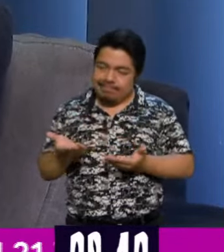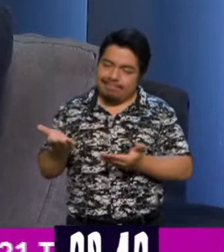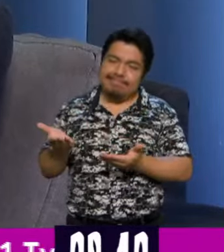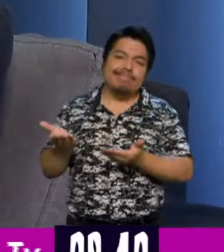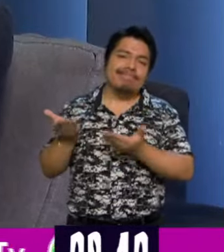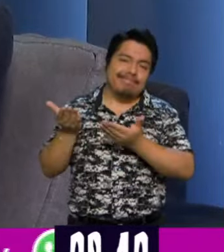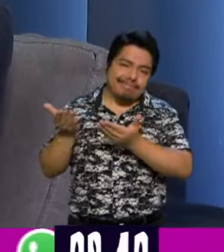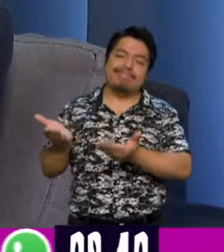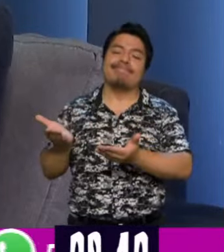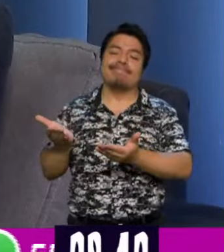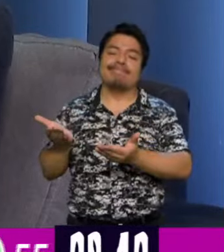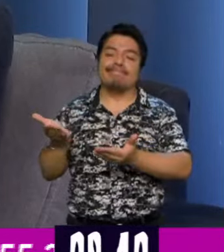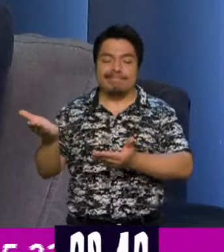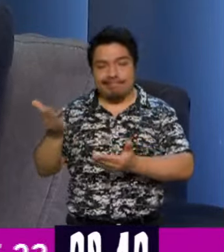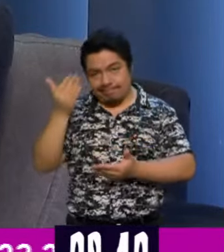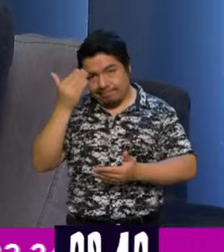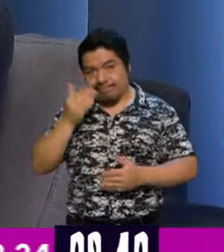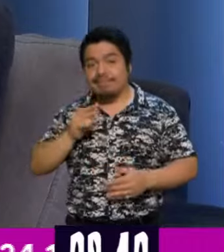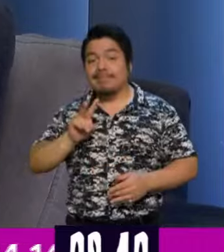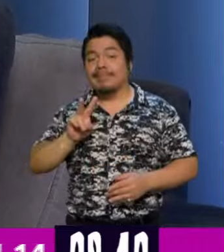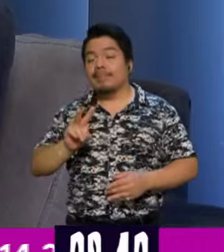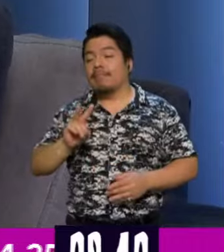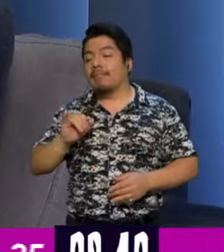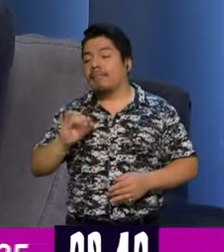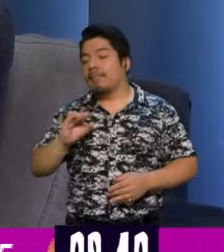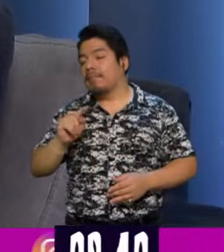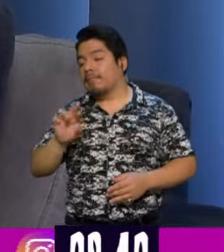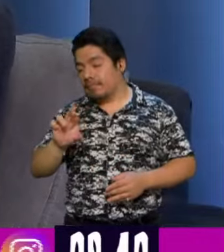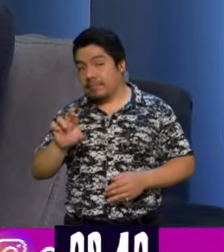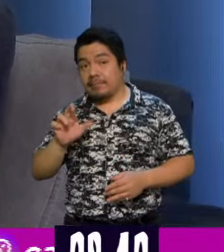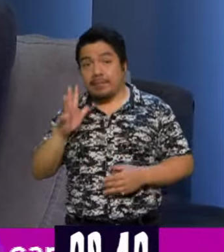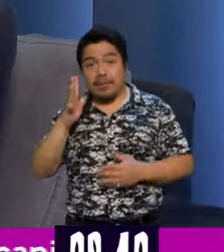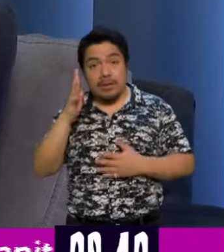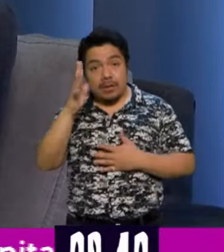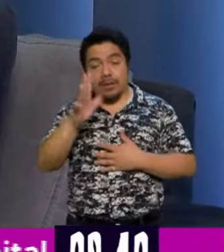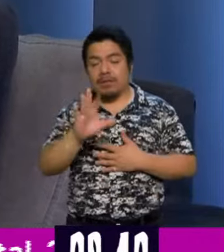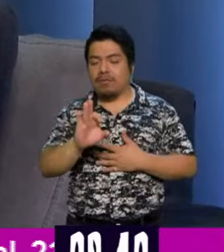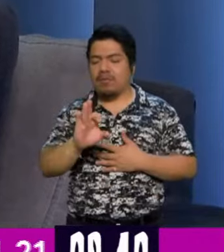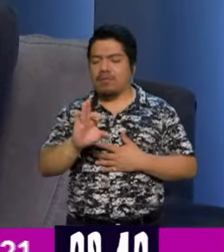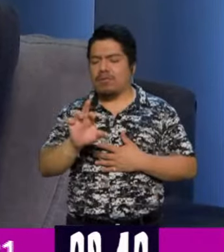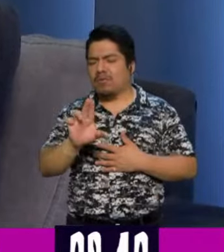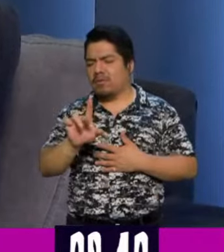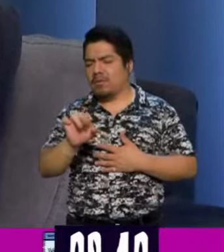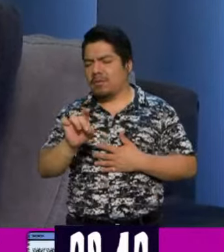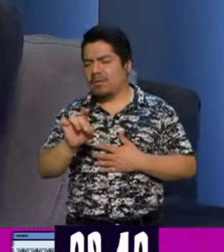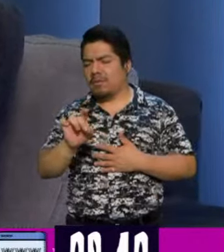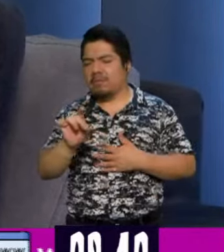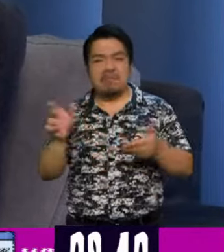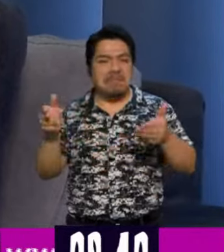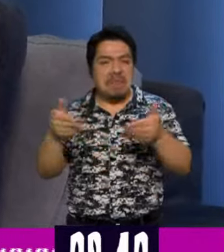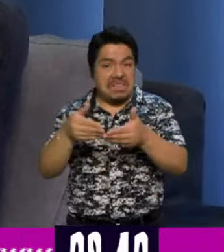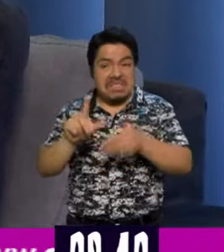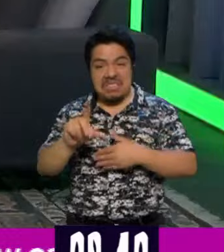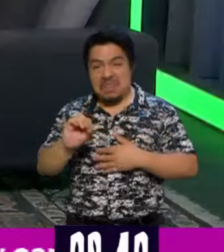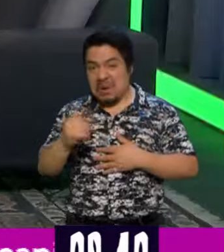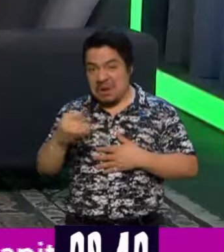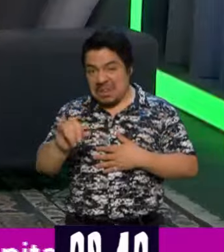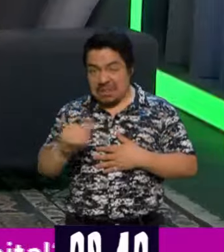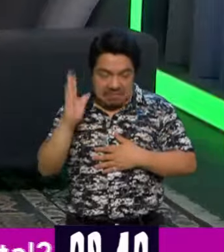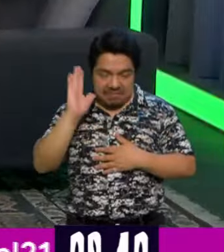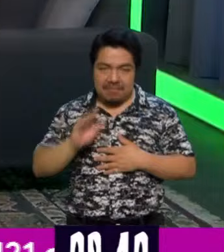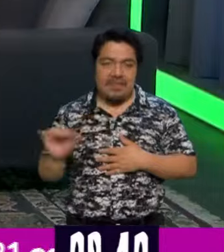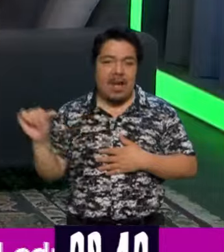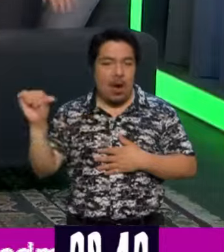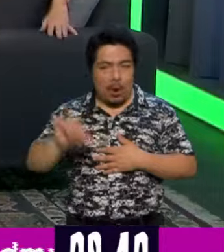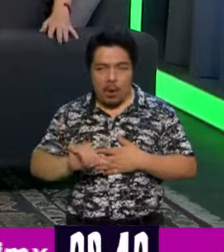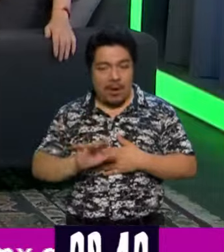la informada opinión de mi querido Víctor Ronquillo. Futuro gol. Es presentología. Presentología. Ya presentología. Soy.